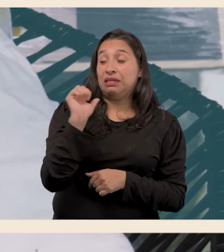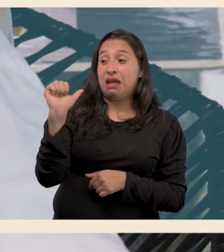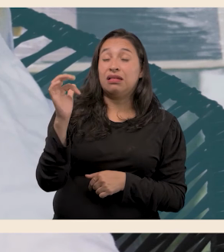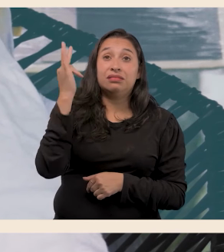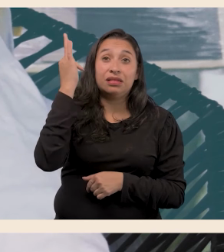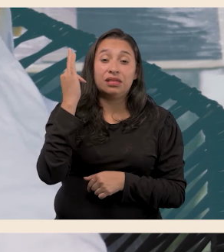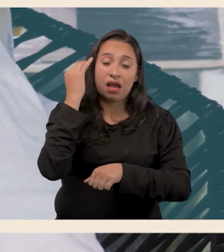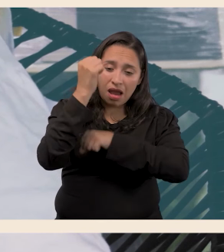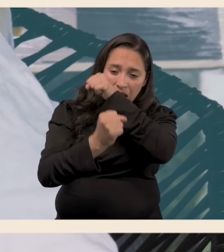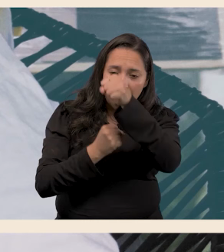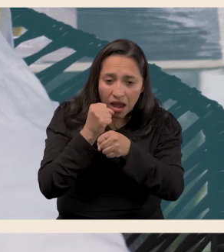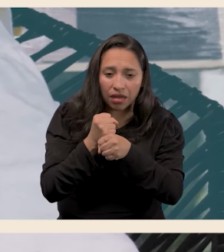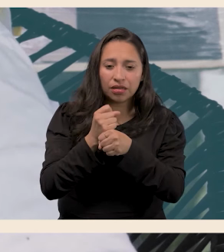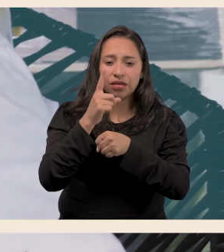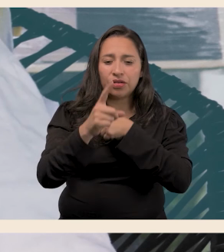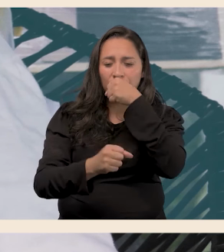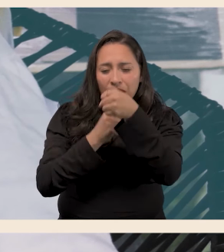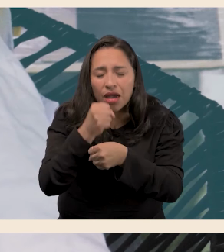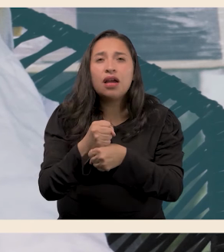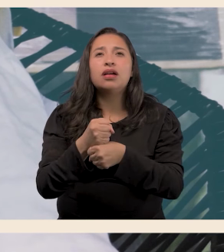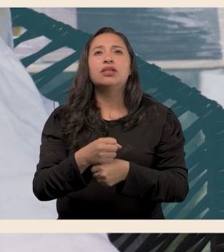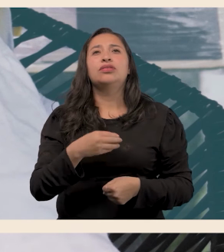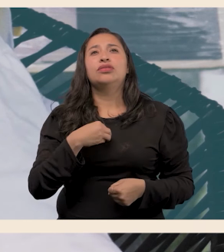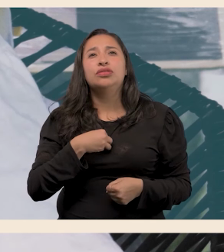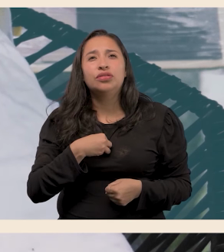testigas, cada año